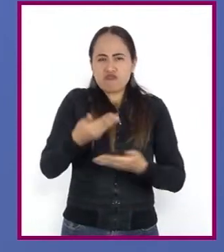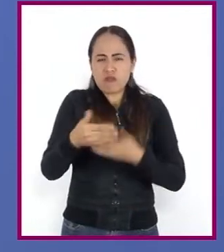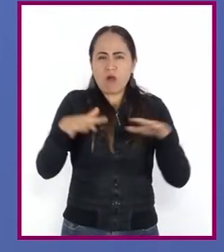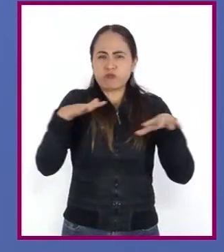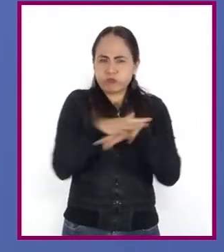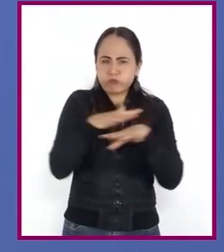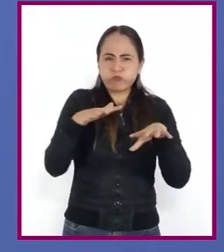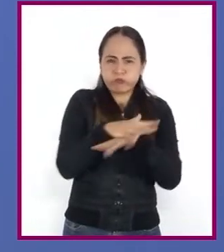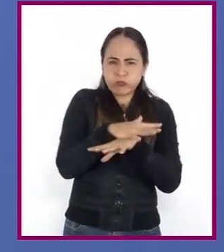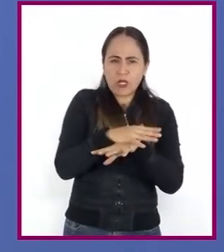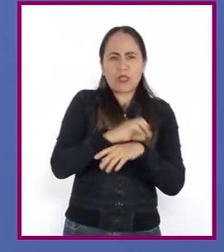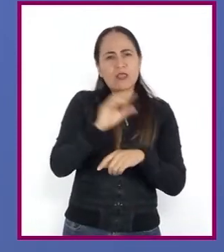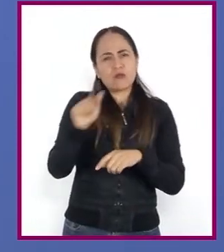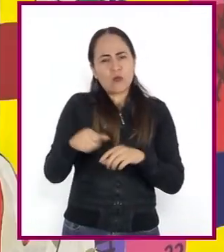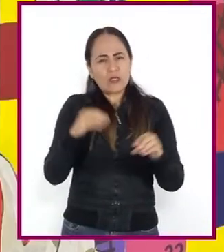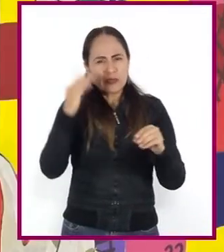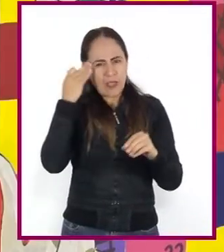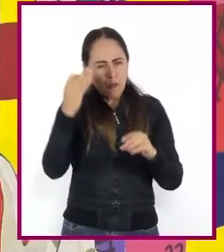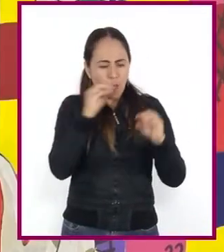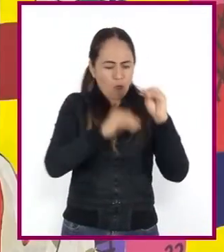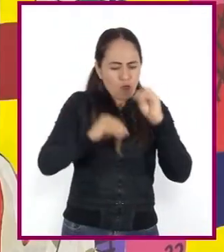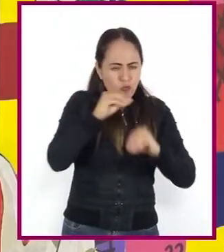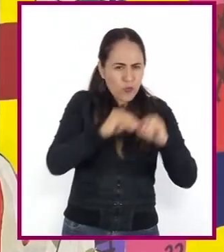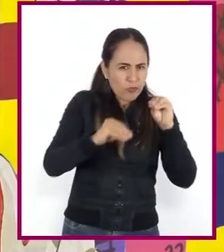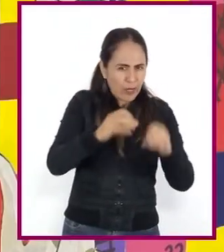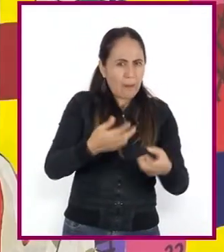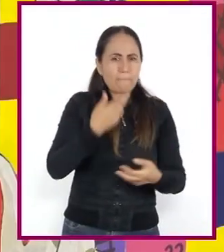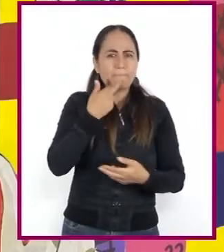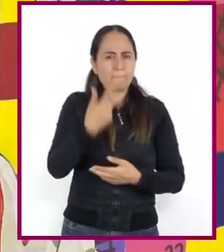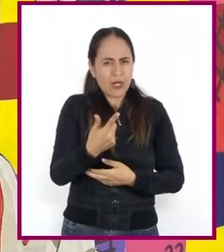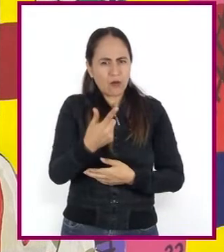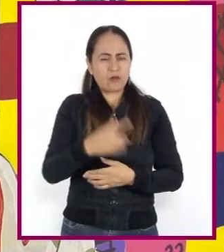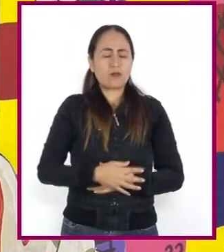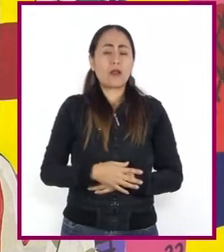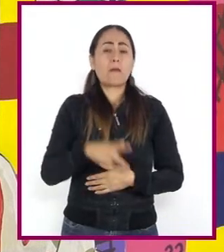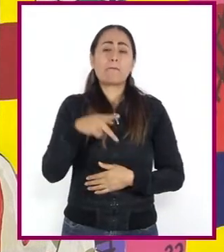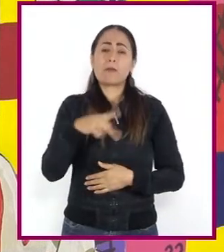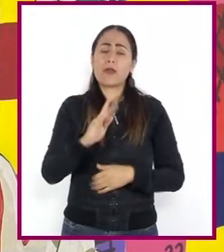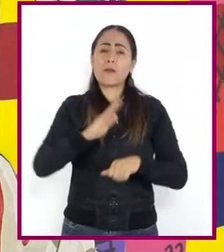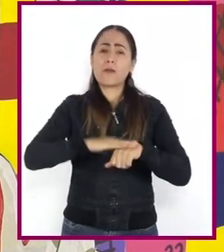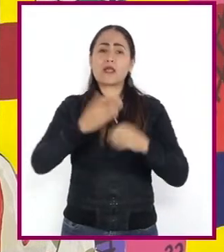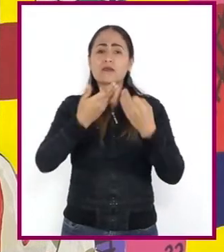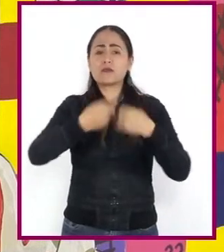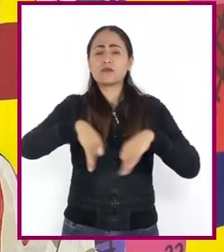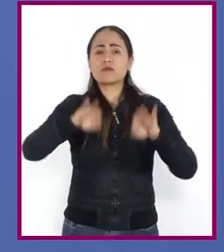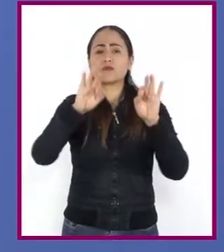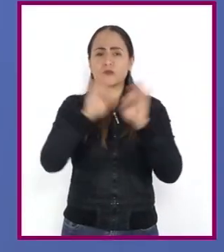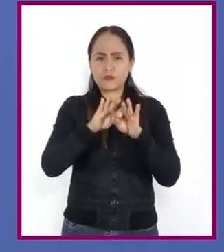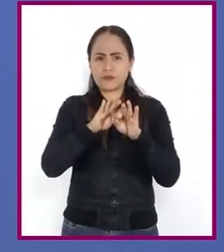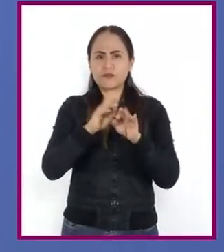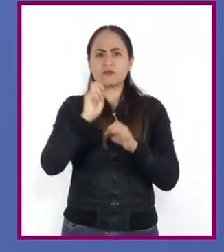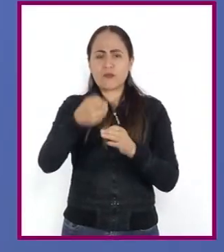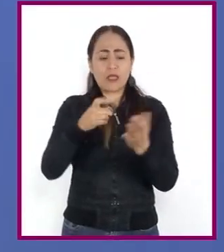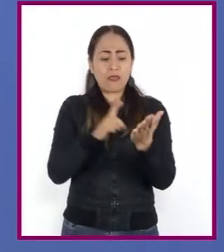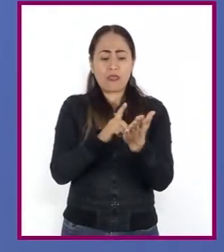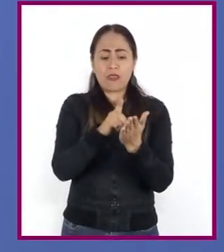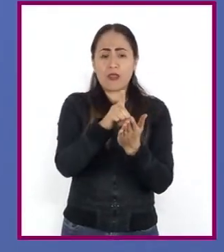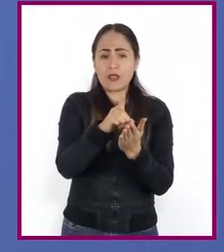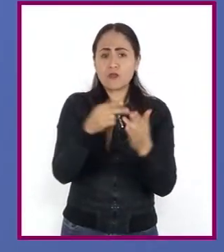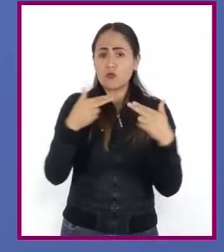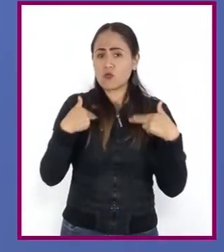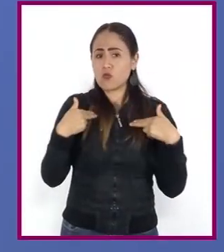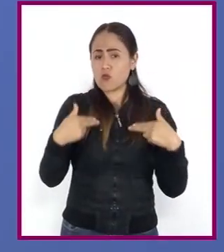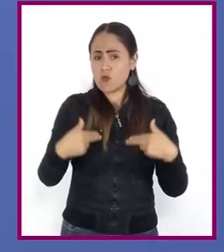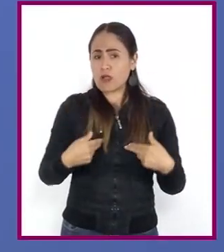y matizándose a través del tiempo. Pero lo más importante es que los derechos humanos son